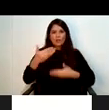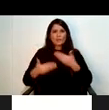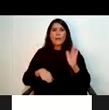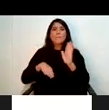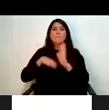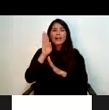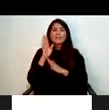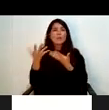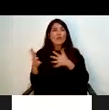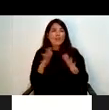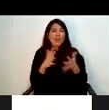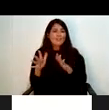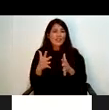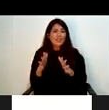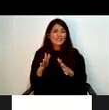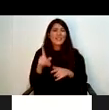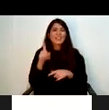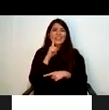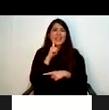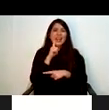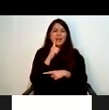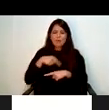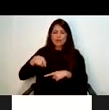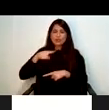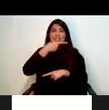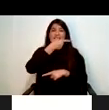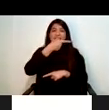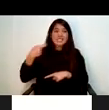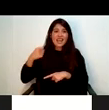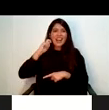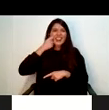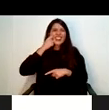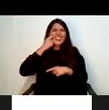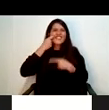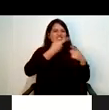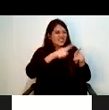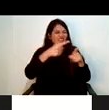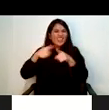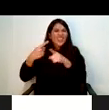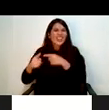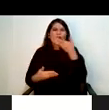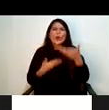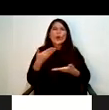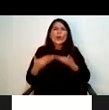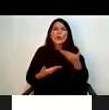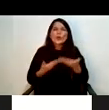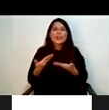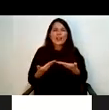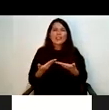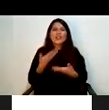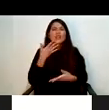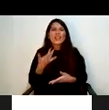probable es que tengamos 100 definiciones distintas de conducta, de lo que